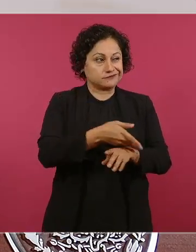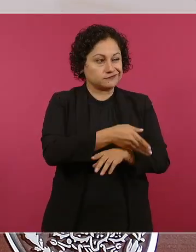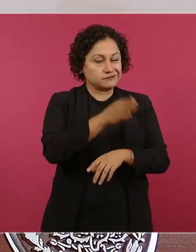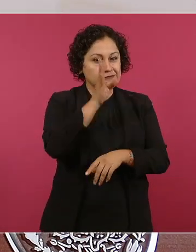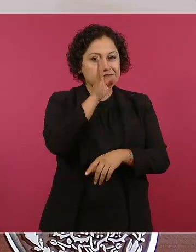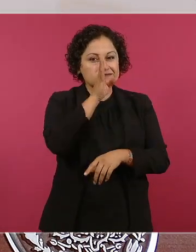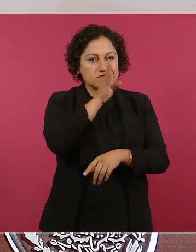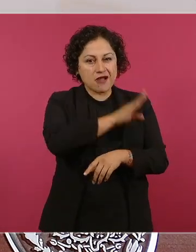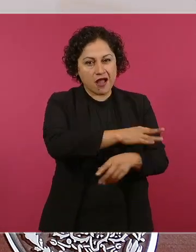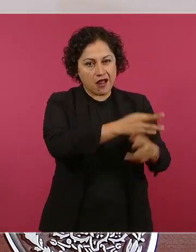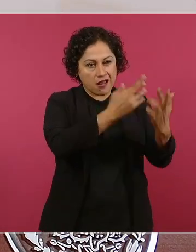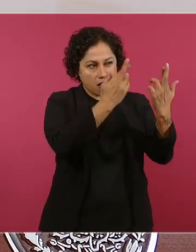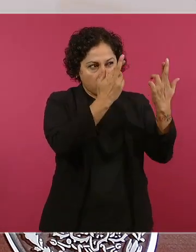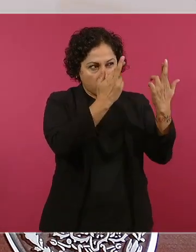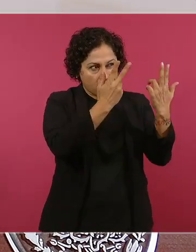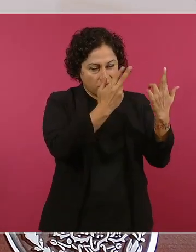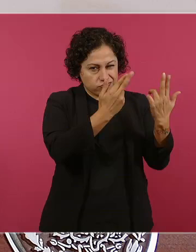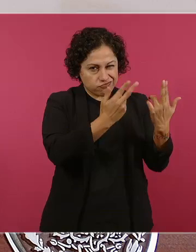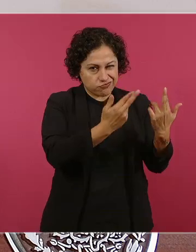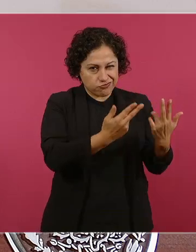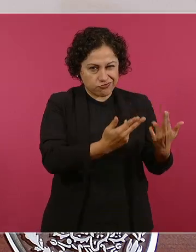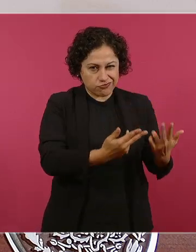completamente